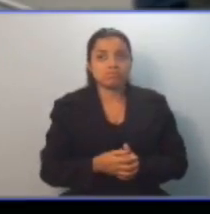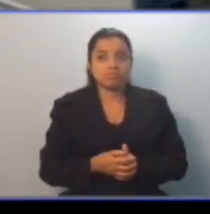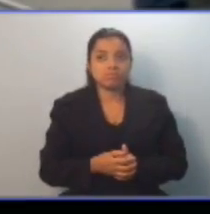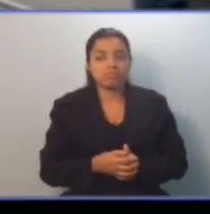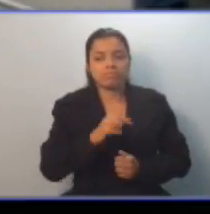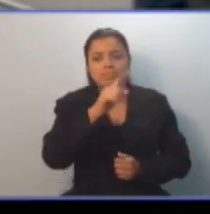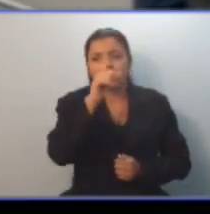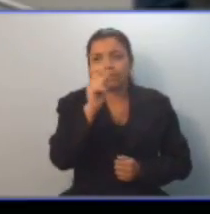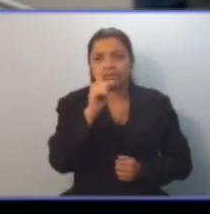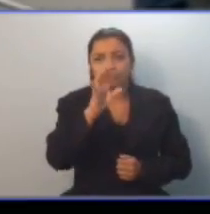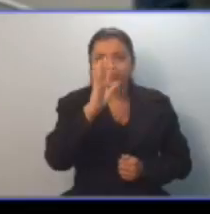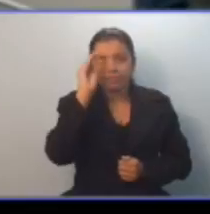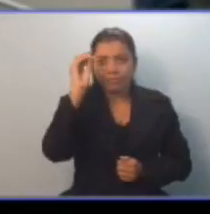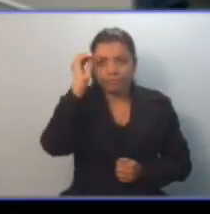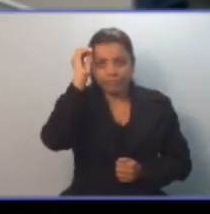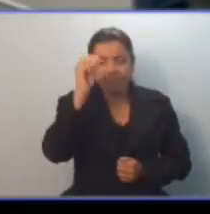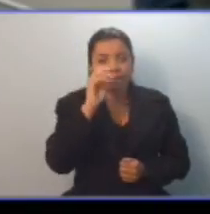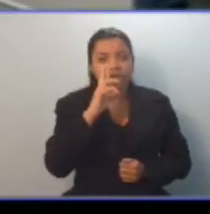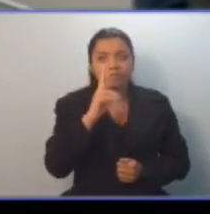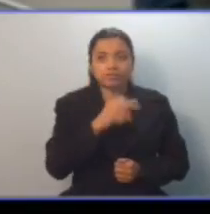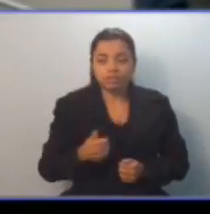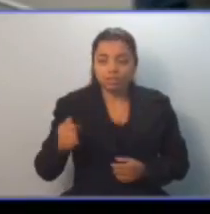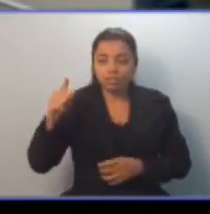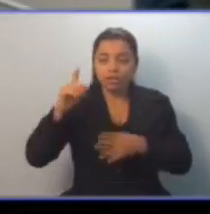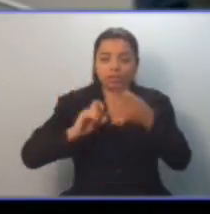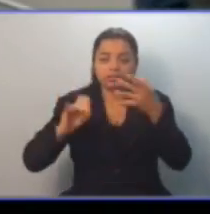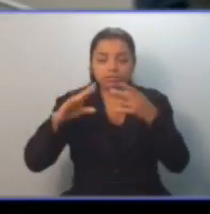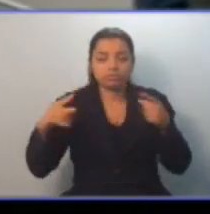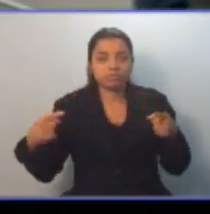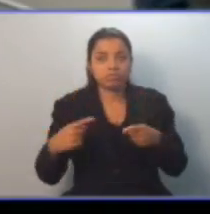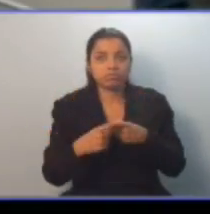pregunto, ¿qué opina usted de la resolución de inconstitucionalidad